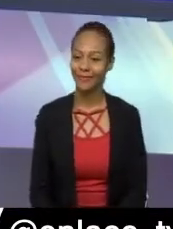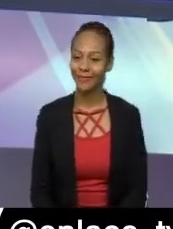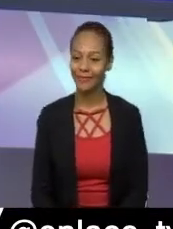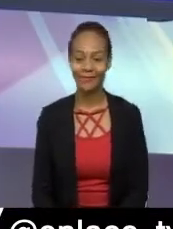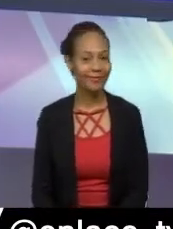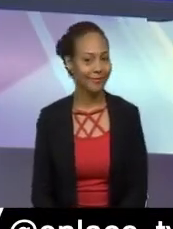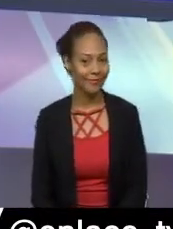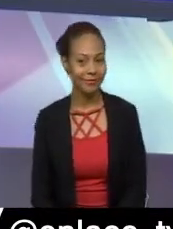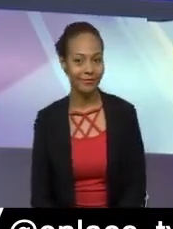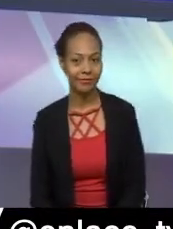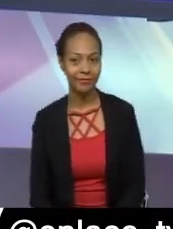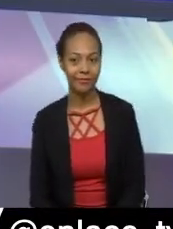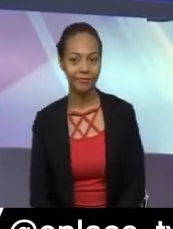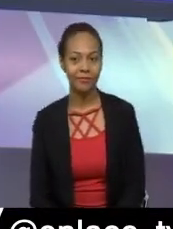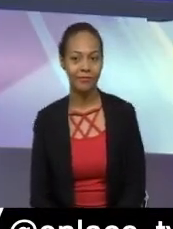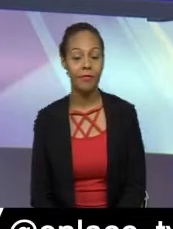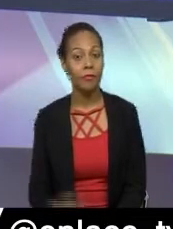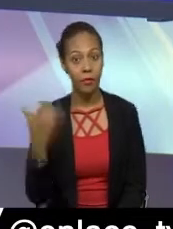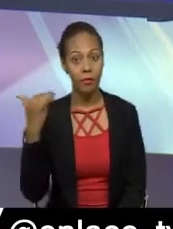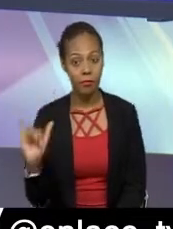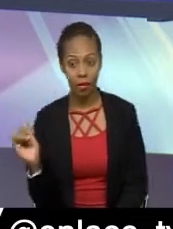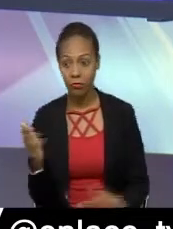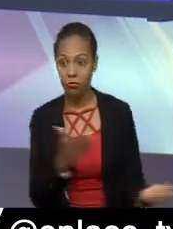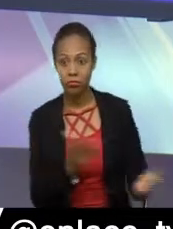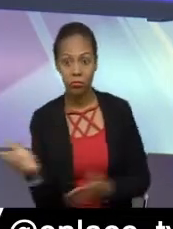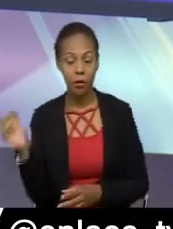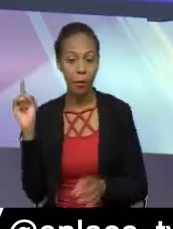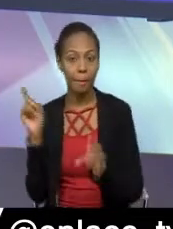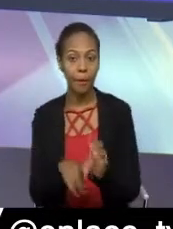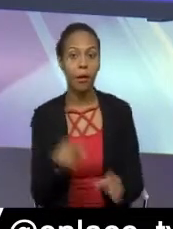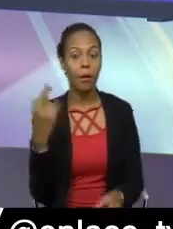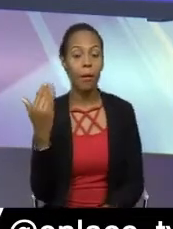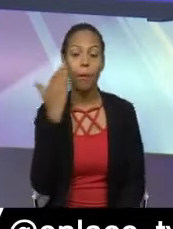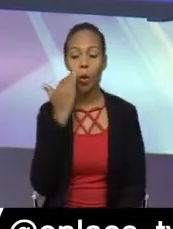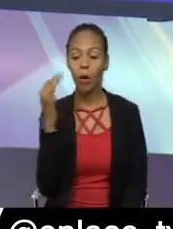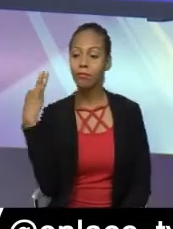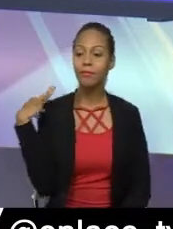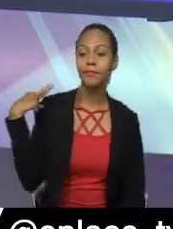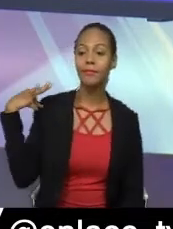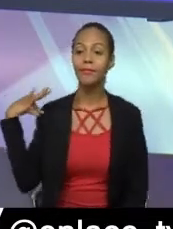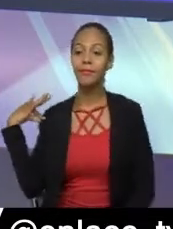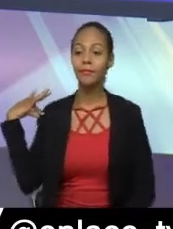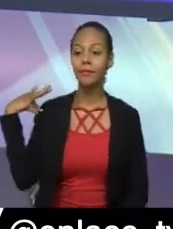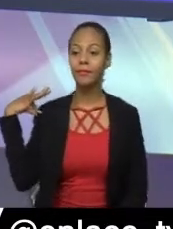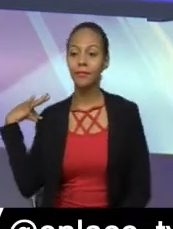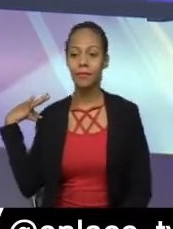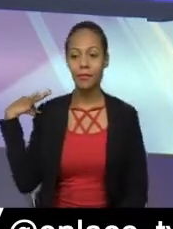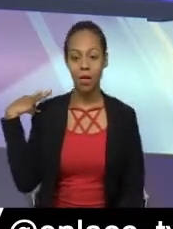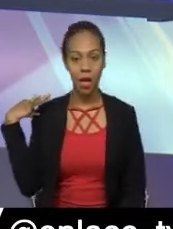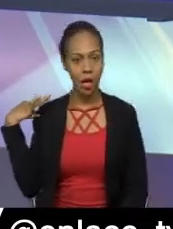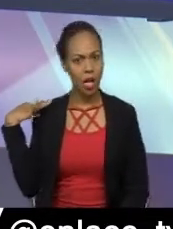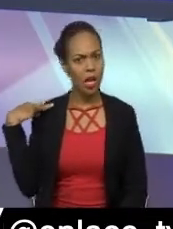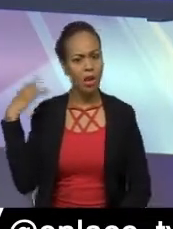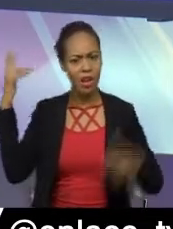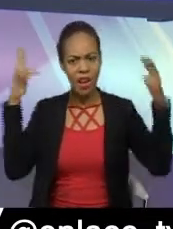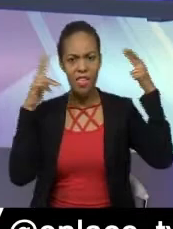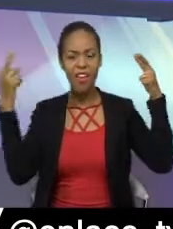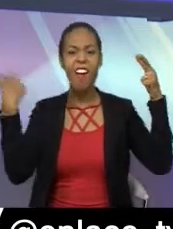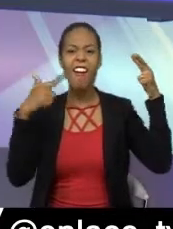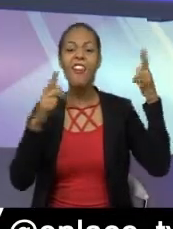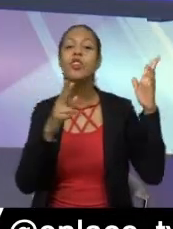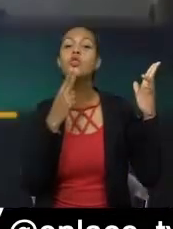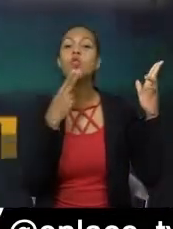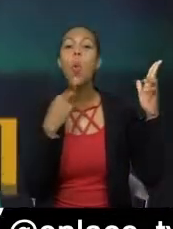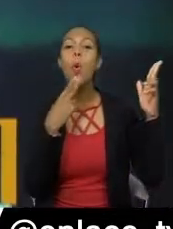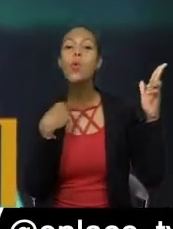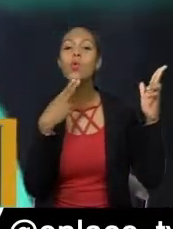las inscripciones para Señorita Barranca Bermeja al Reinado del Dulce, que se realizará en Florida Blanca en el mes de noviembre.